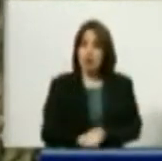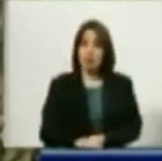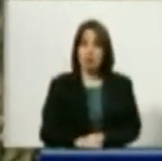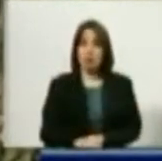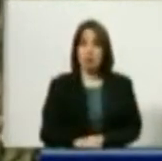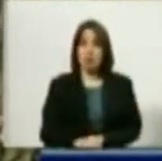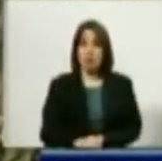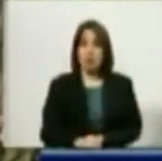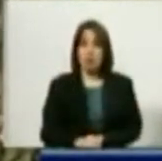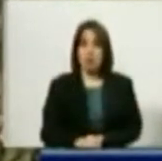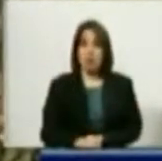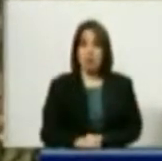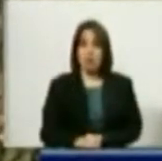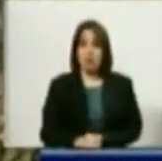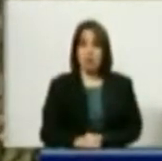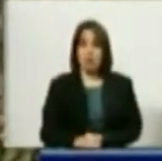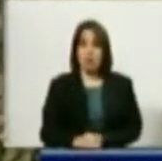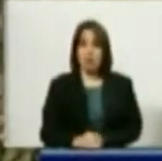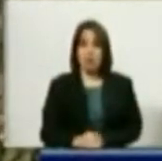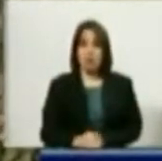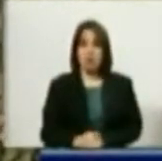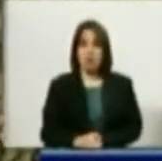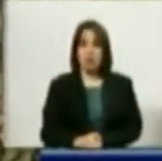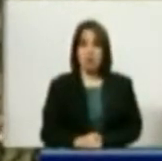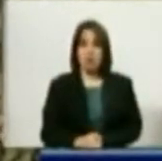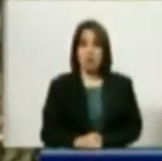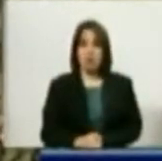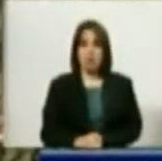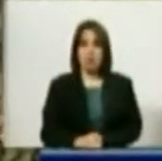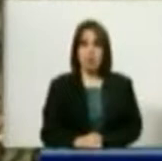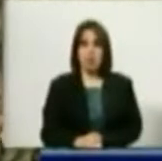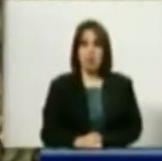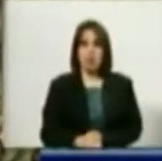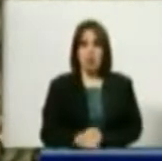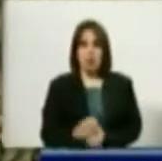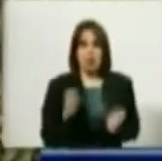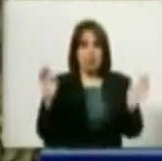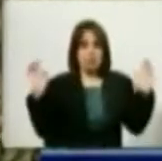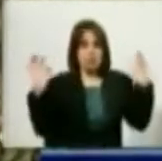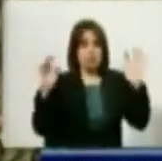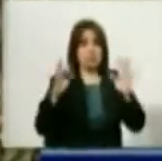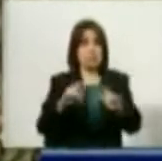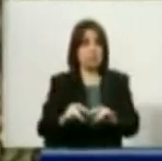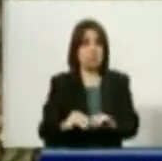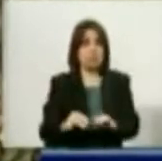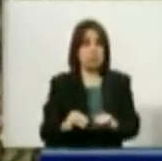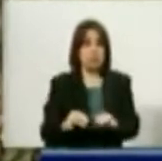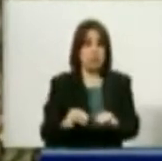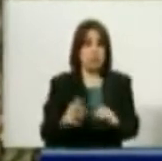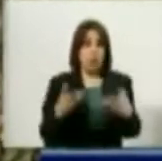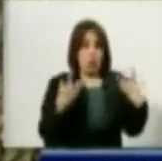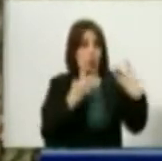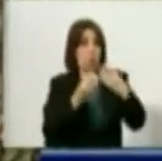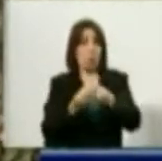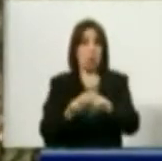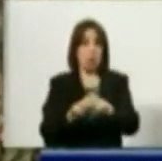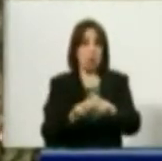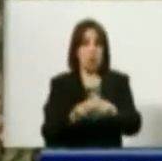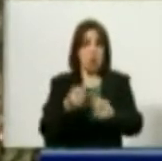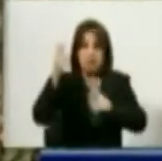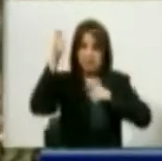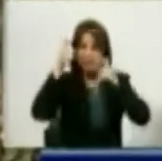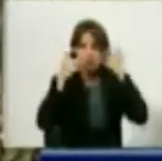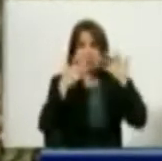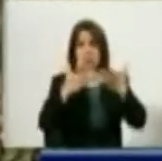tenía alrededor de él una cantidad de gente y se vino con un poco de gente que no dejaba que el comandante